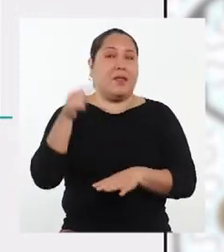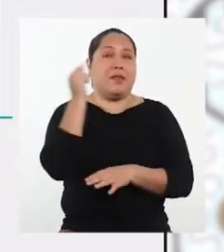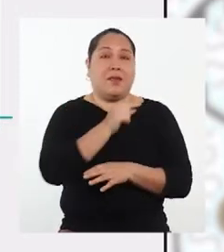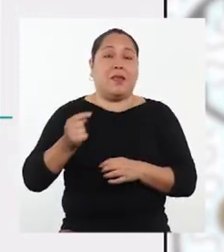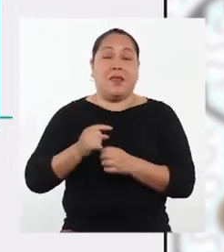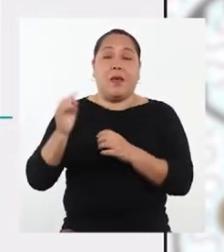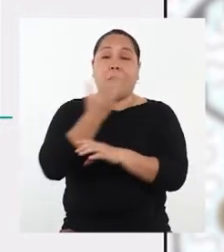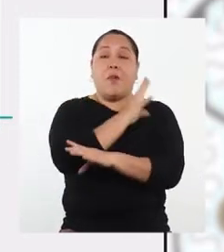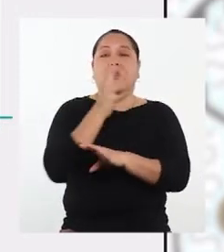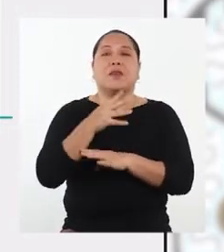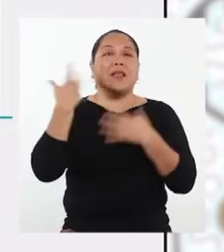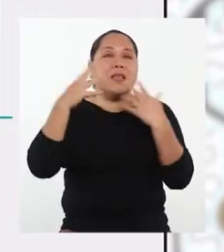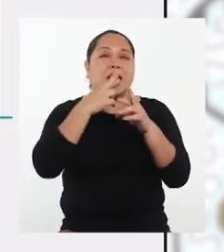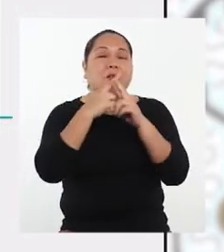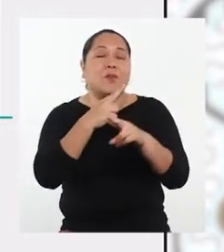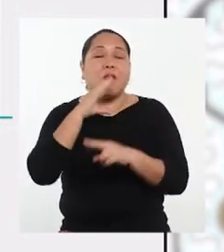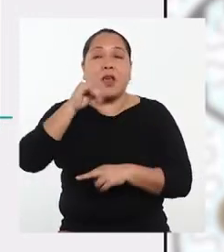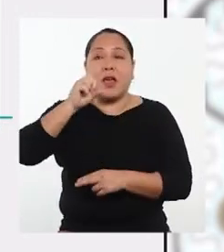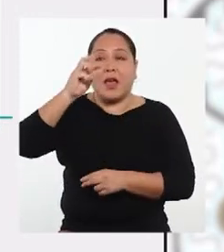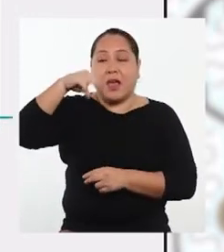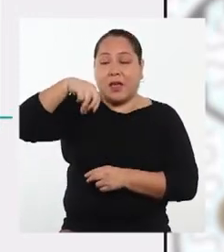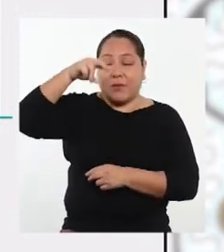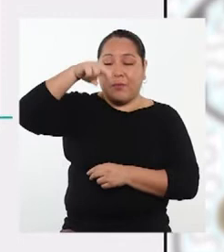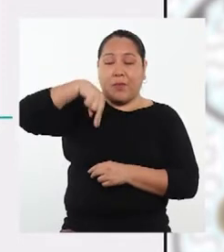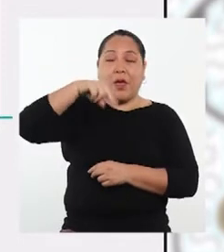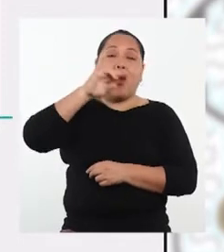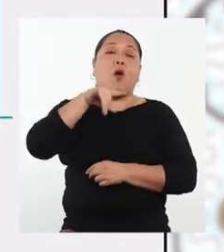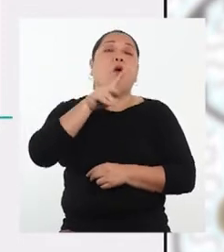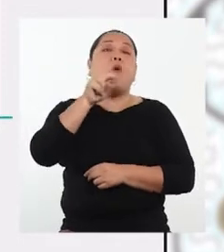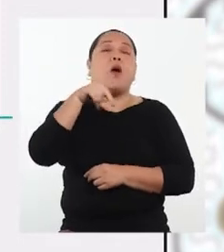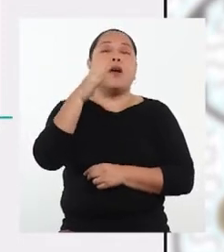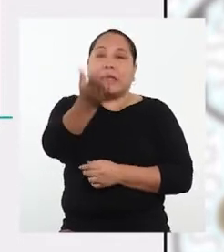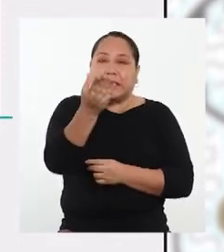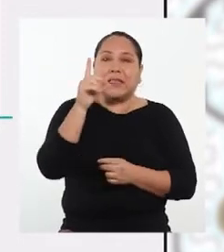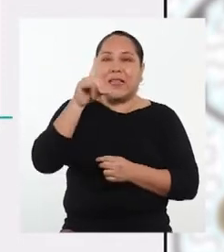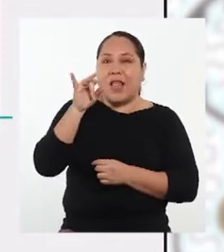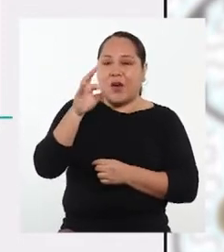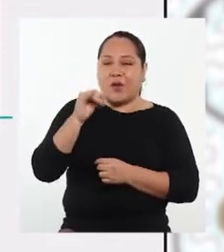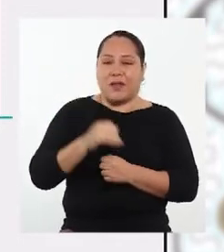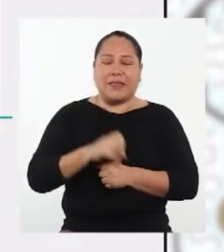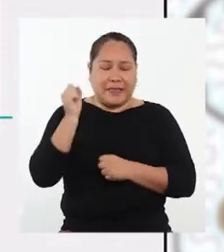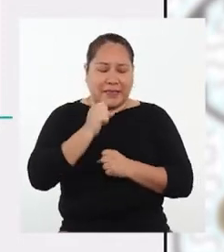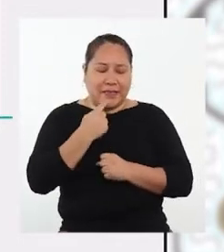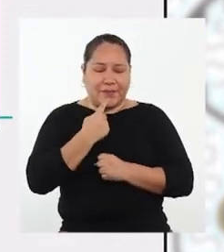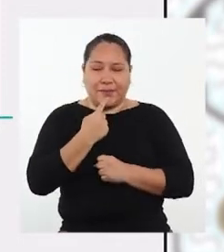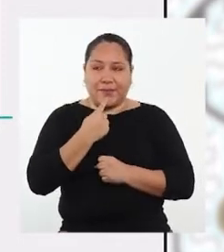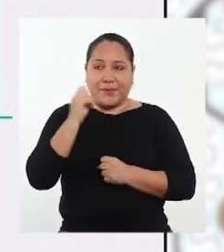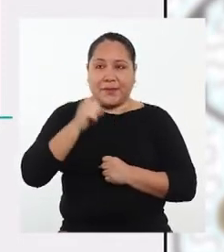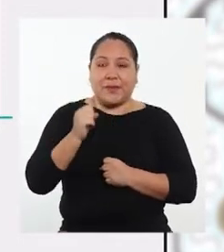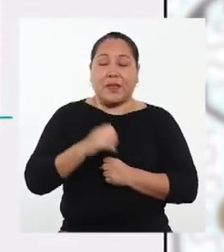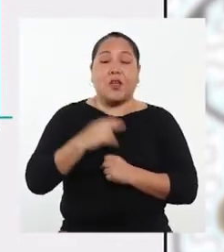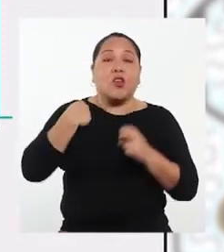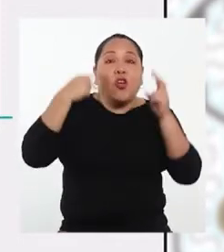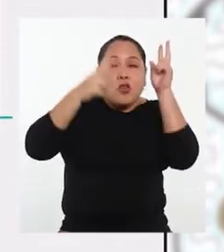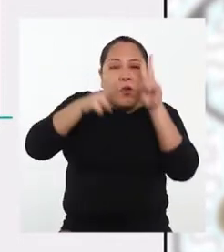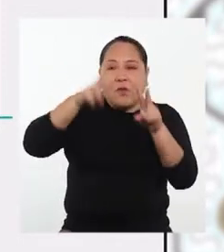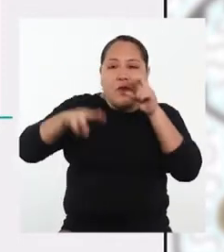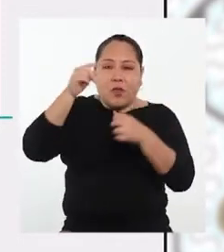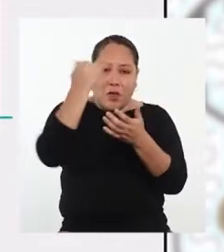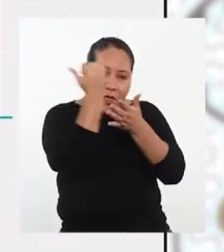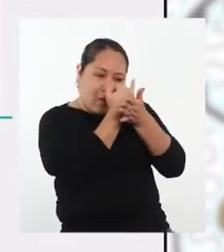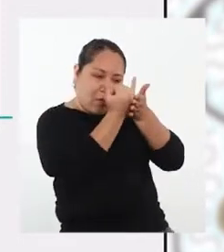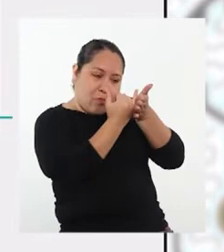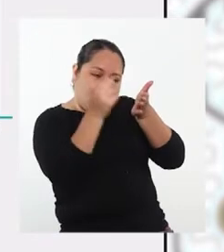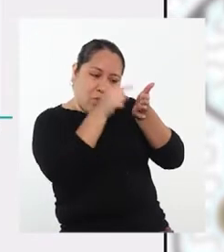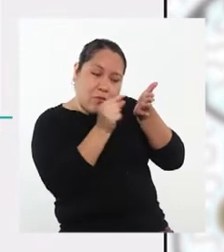mayor pérdida de hectáreas de bosques? Ya respondieron Carmen y Juan. Así que es tu turno, Laura. Sí, según lo que